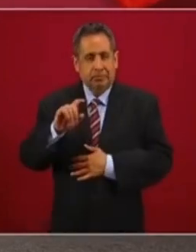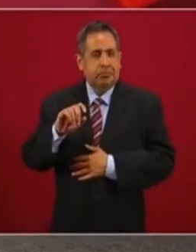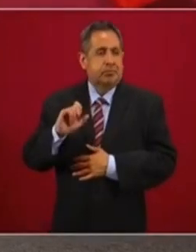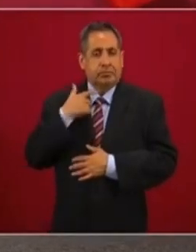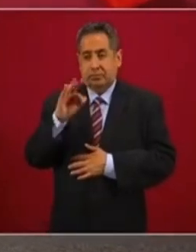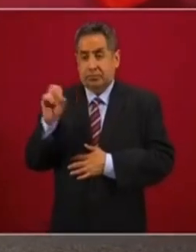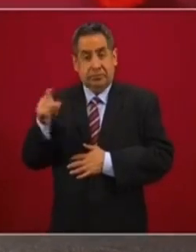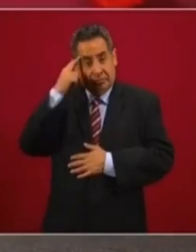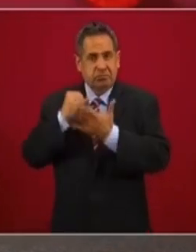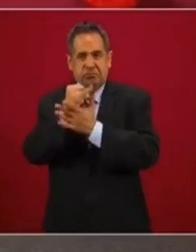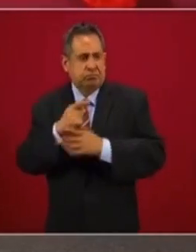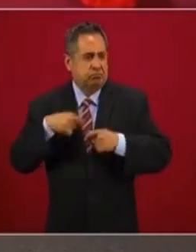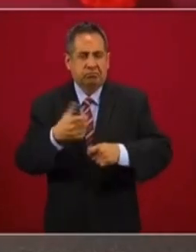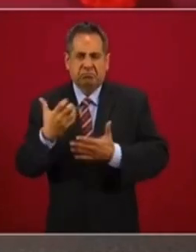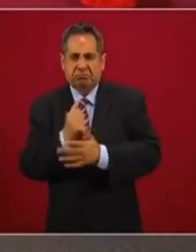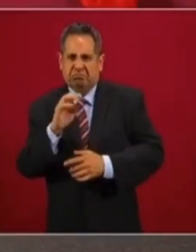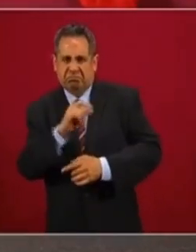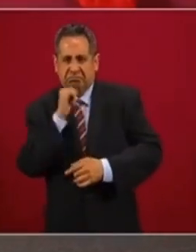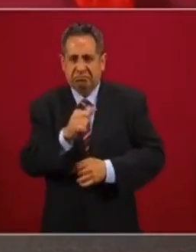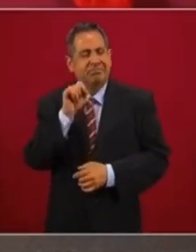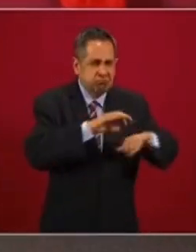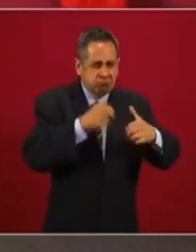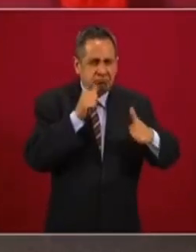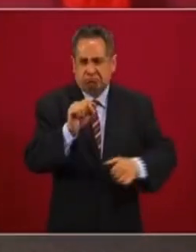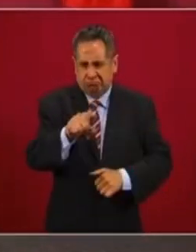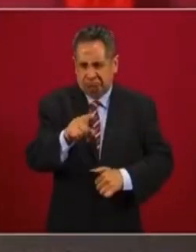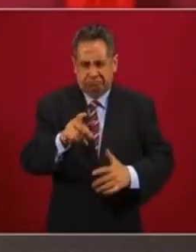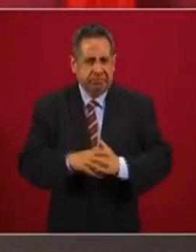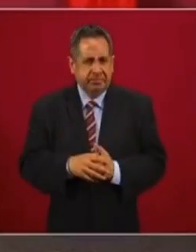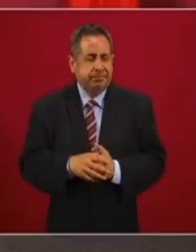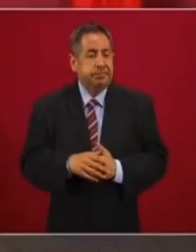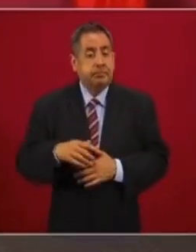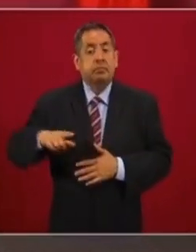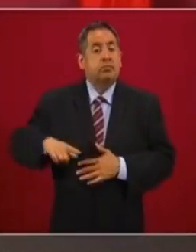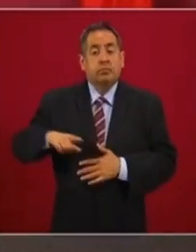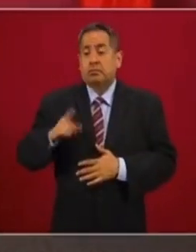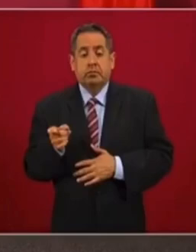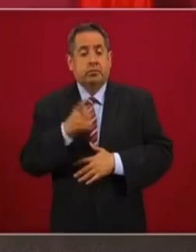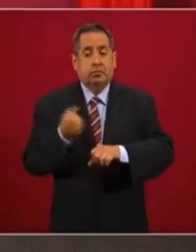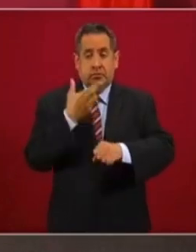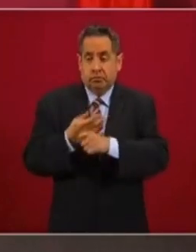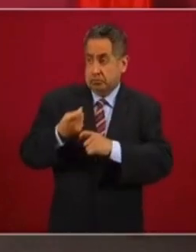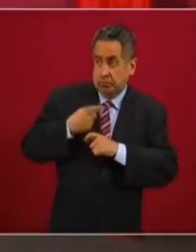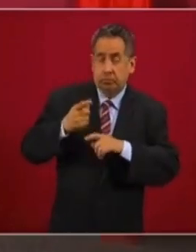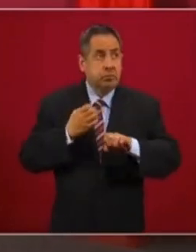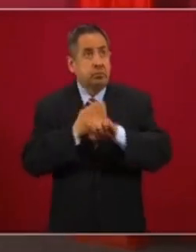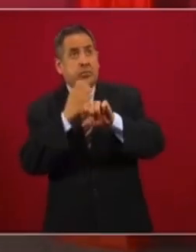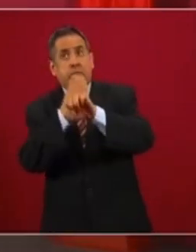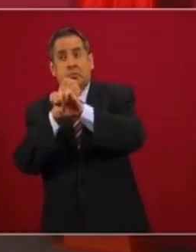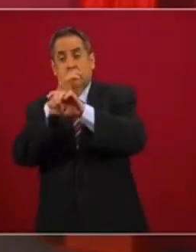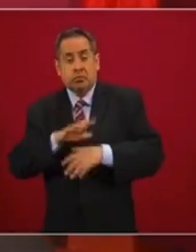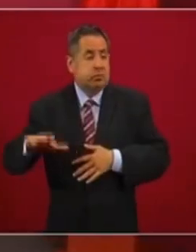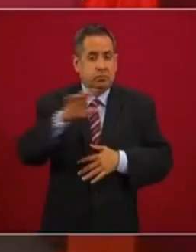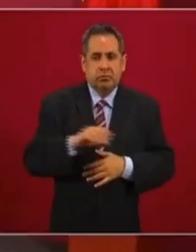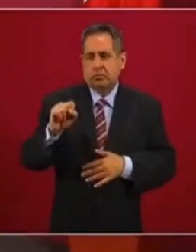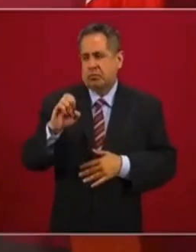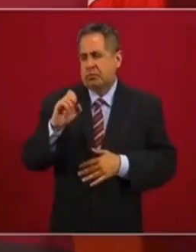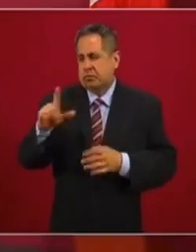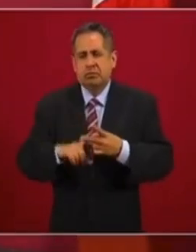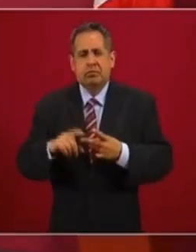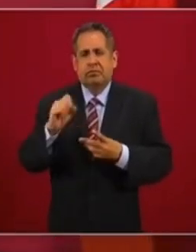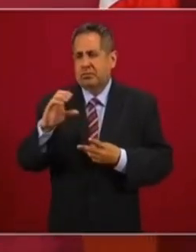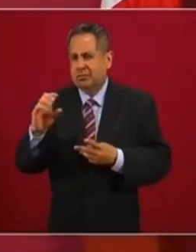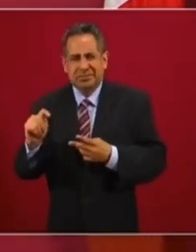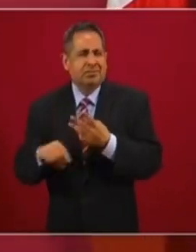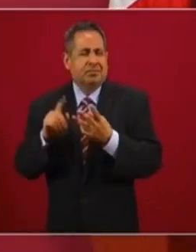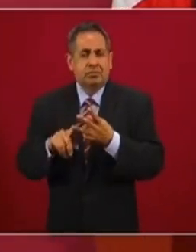aparato operó con ese propósito. Del gobierno, cada secretario tenía encomendado a un estado. Cerizola, de comunicaciones, que